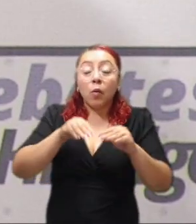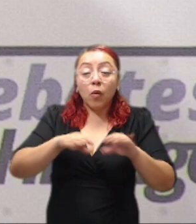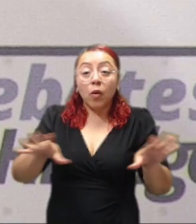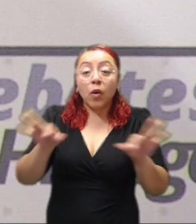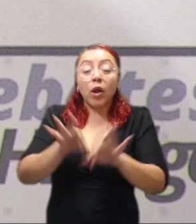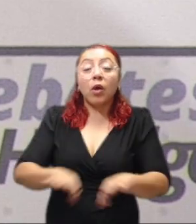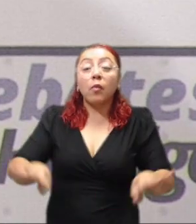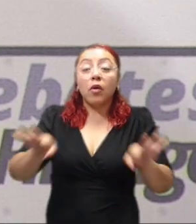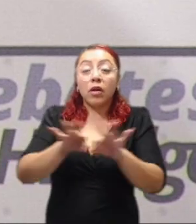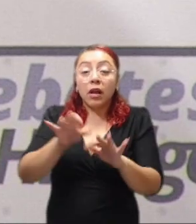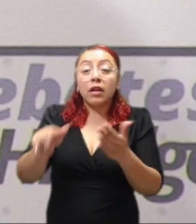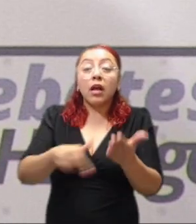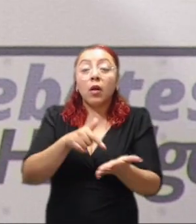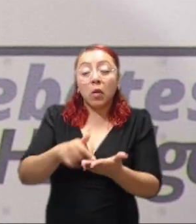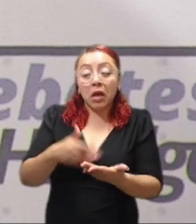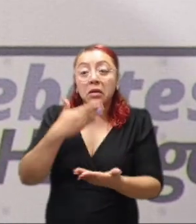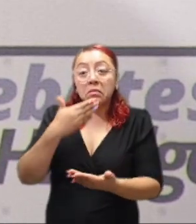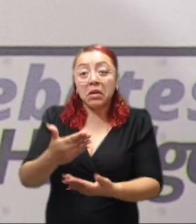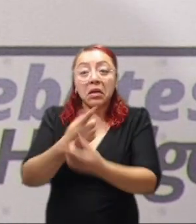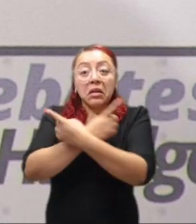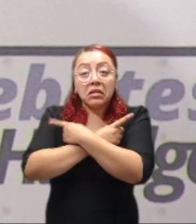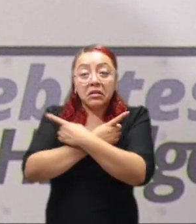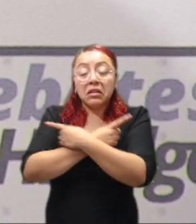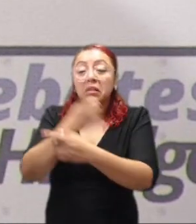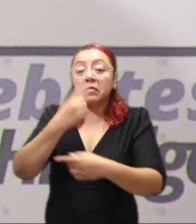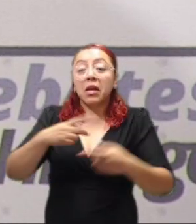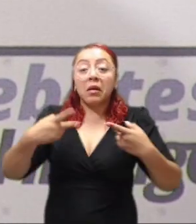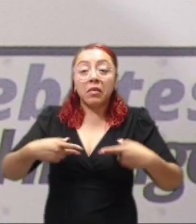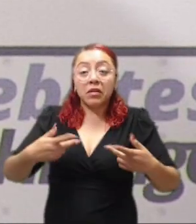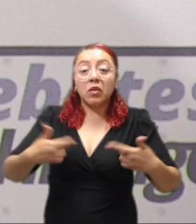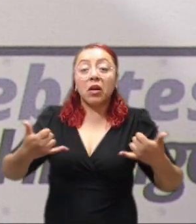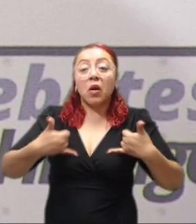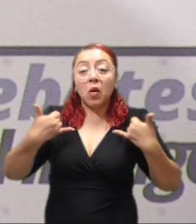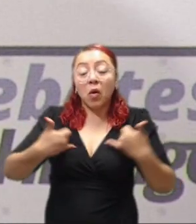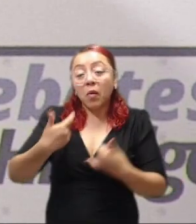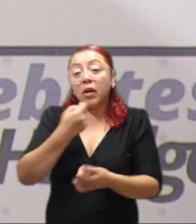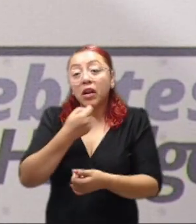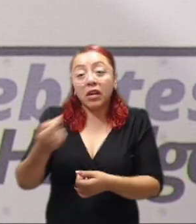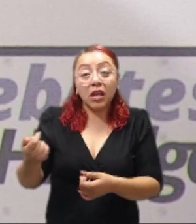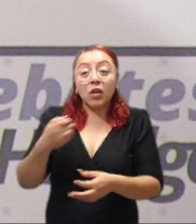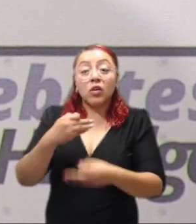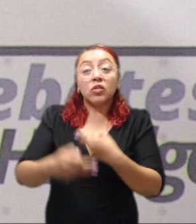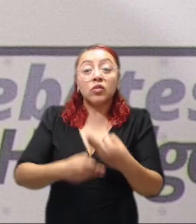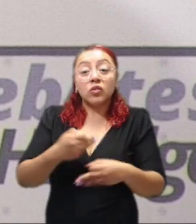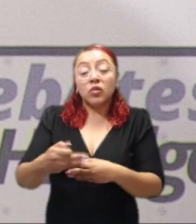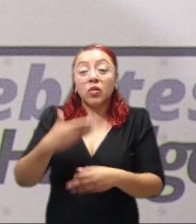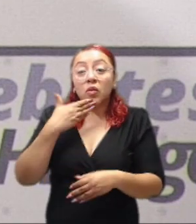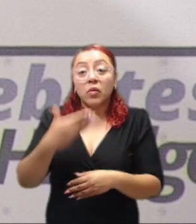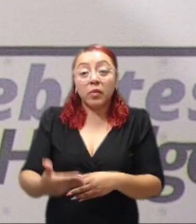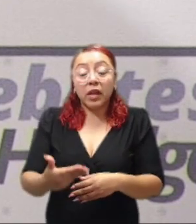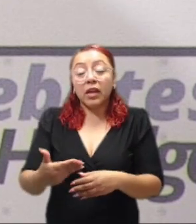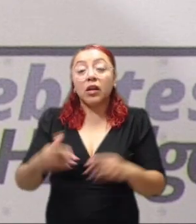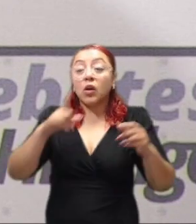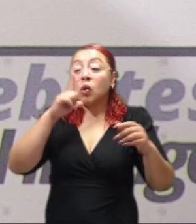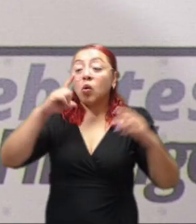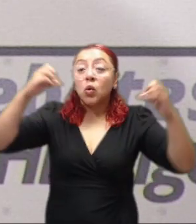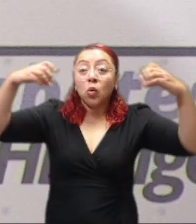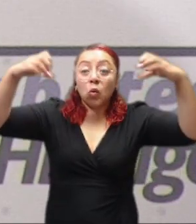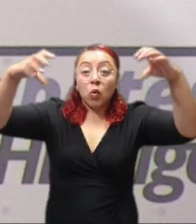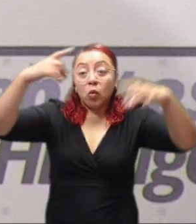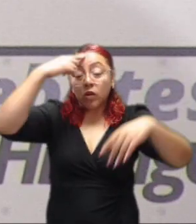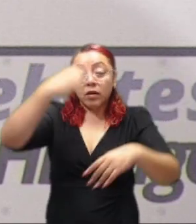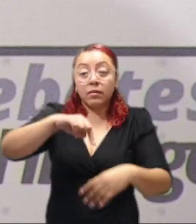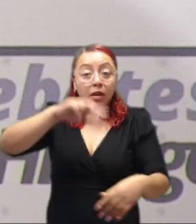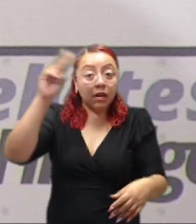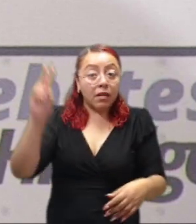donde los jóvenes y niños los puedan ocupar que estén iluminados y que estén en las condiciones necesarias para que